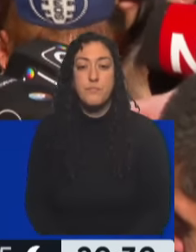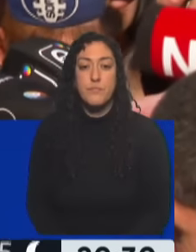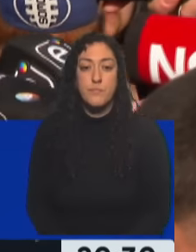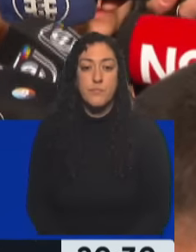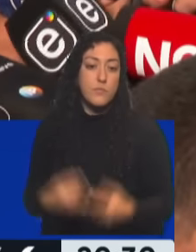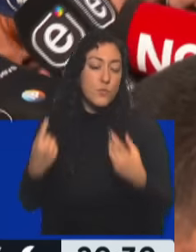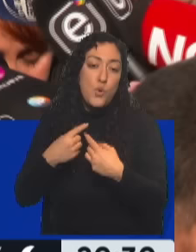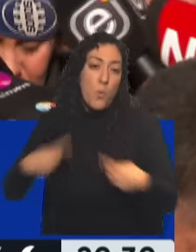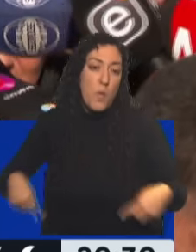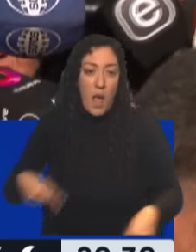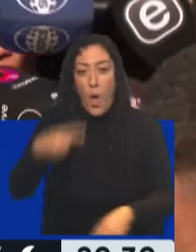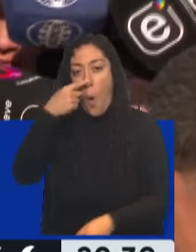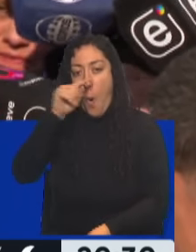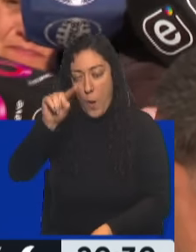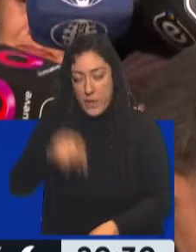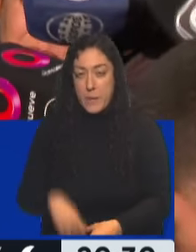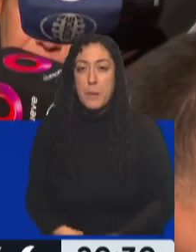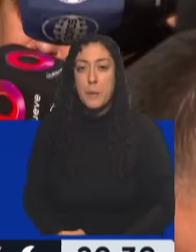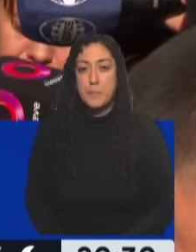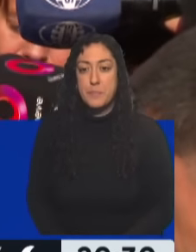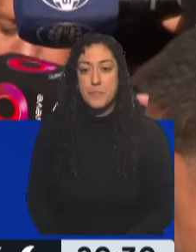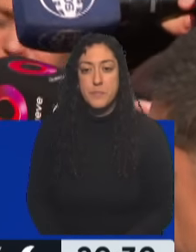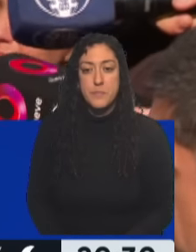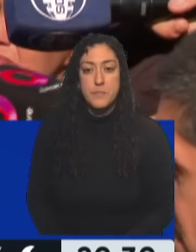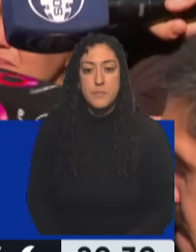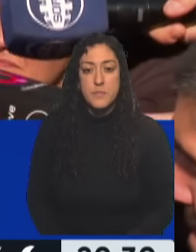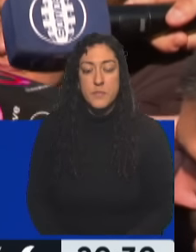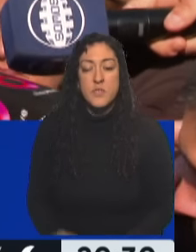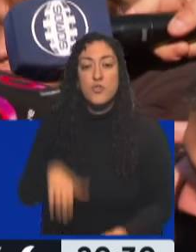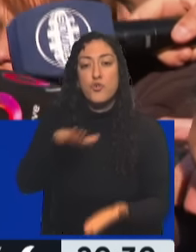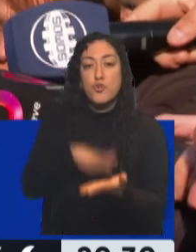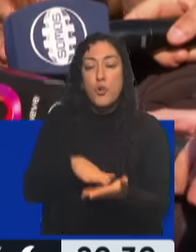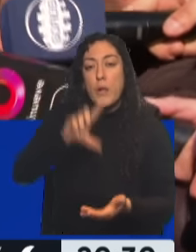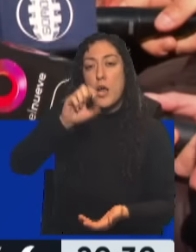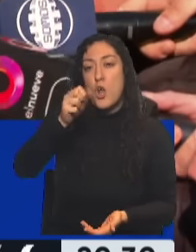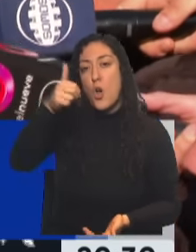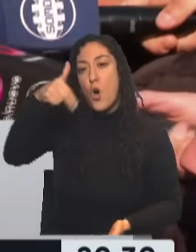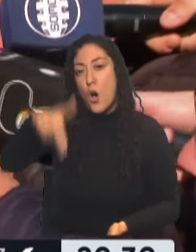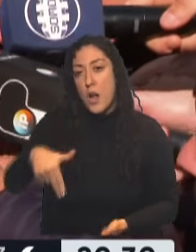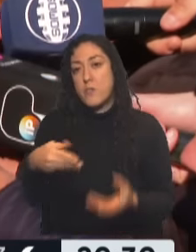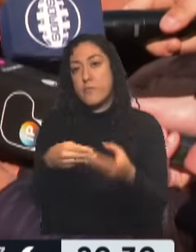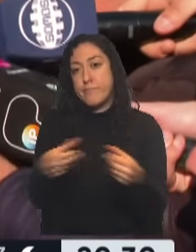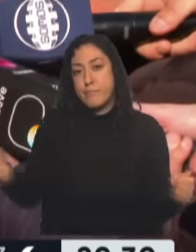novedades que hay, en base a la desaparición de Loan Peña.